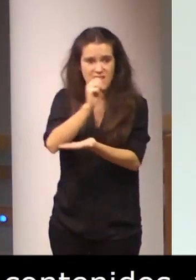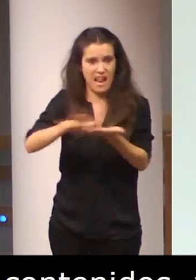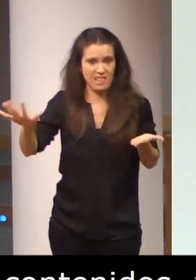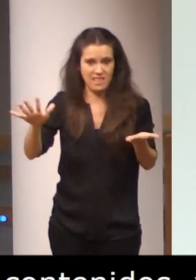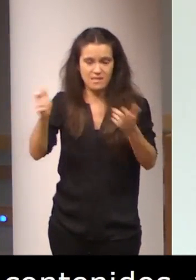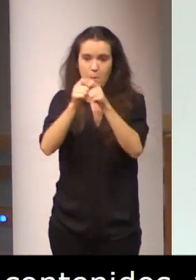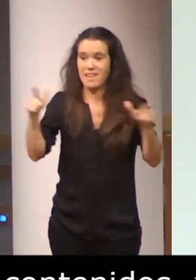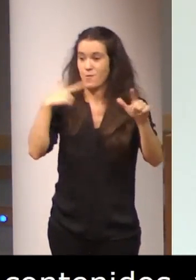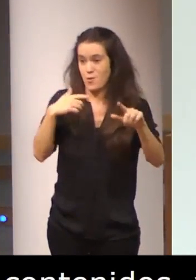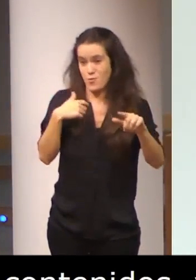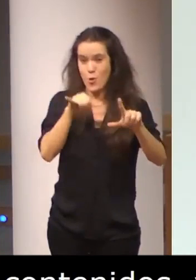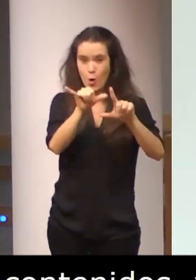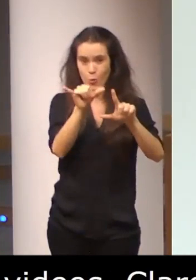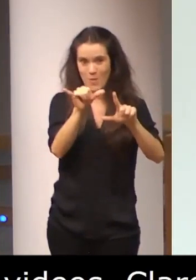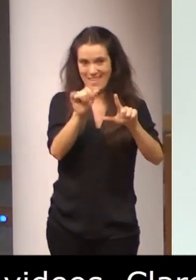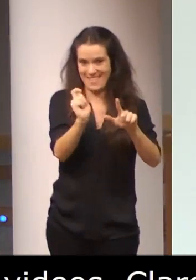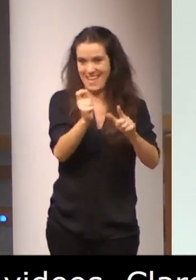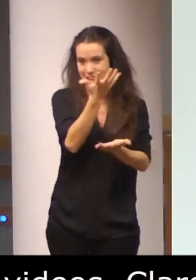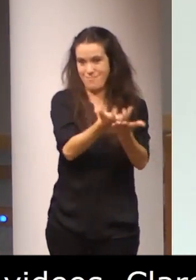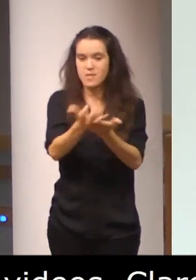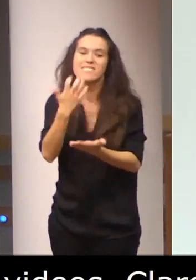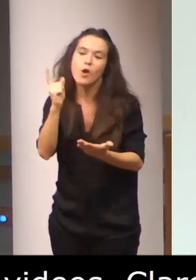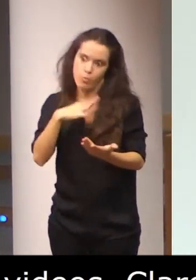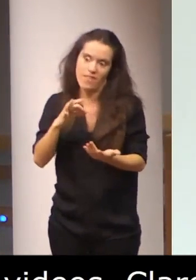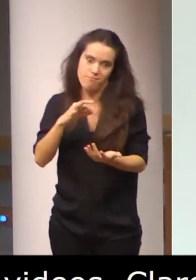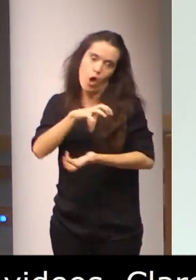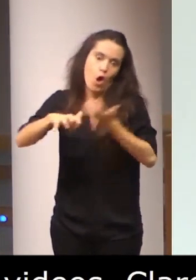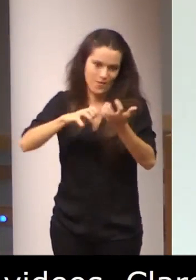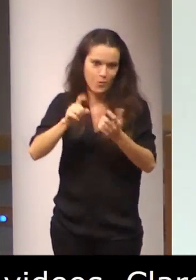plataforma YouTube, porque si no hay conflictos con